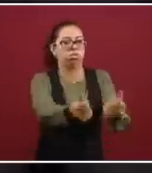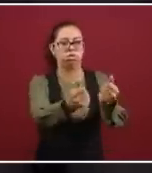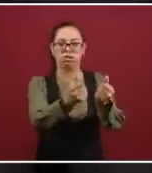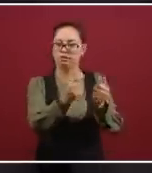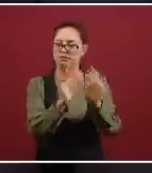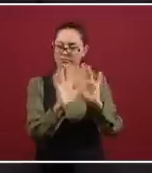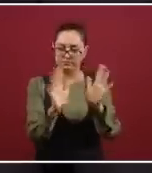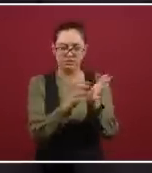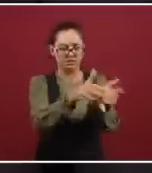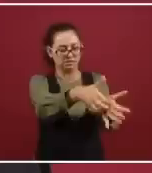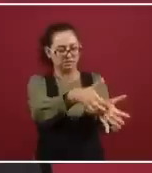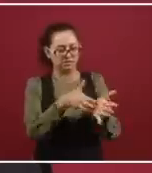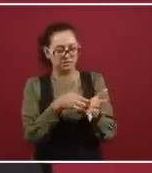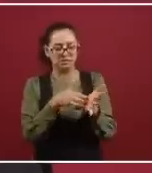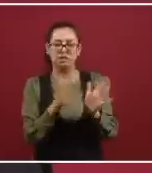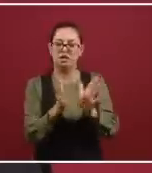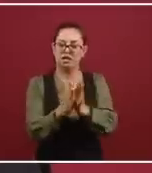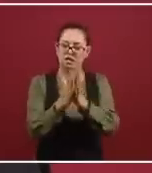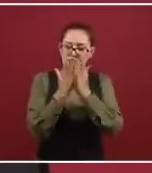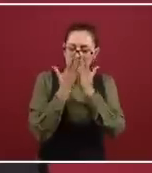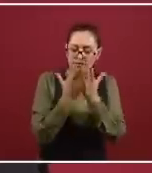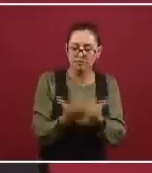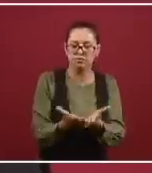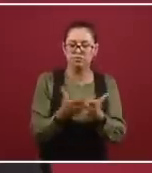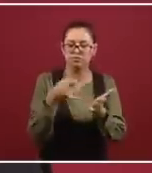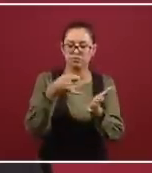se están haciendo los libros